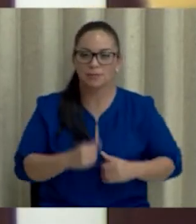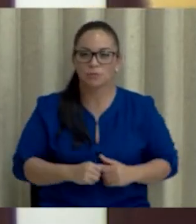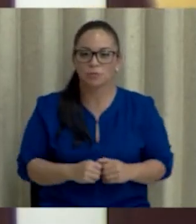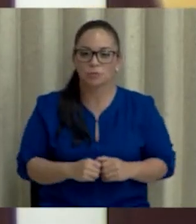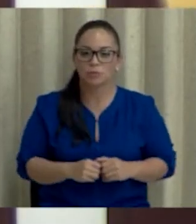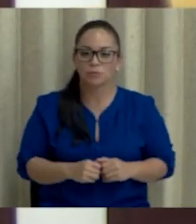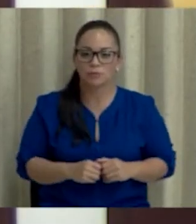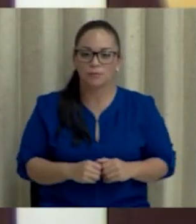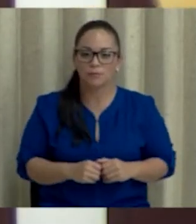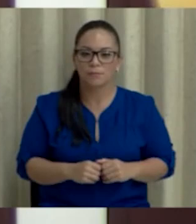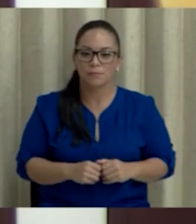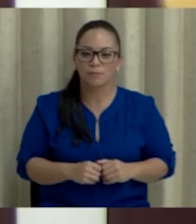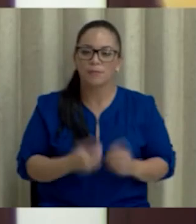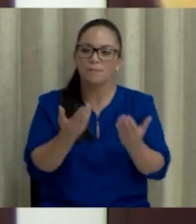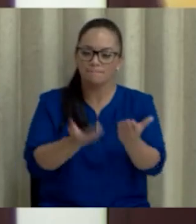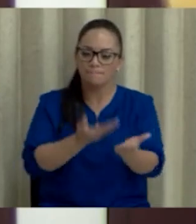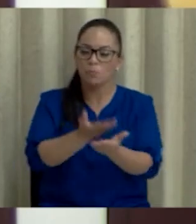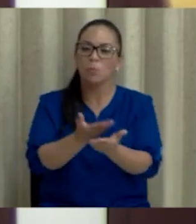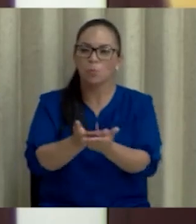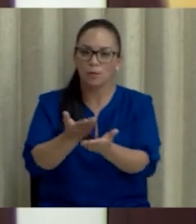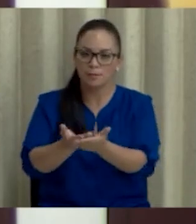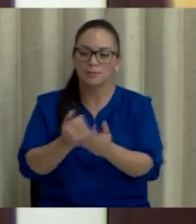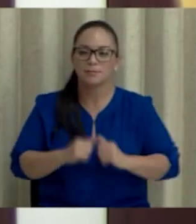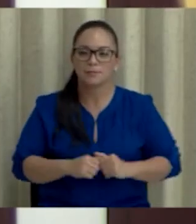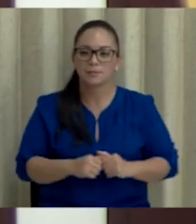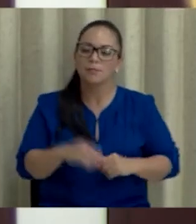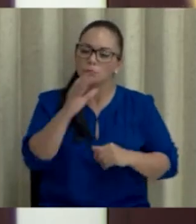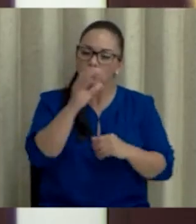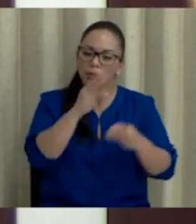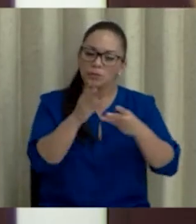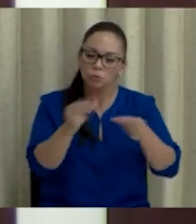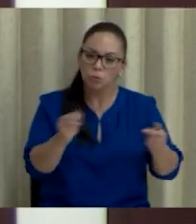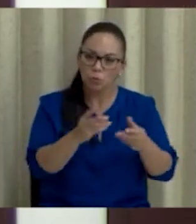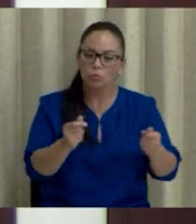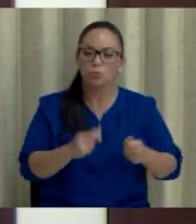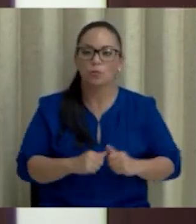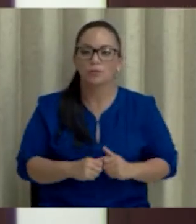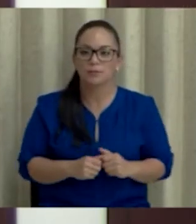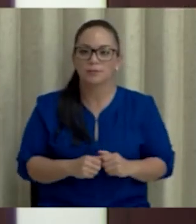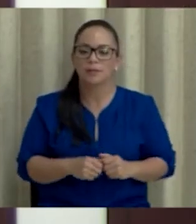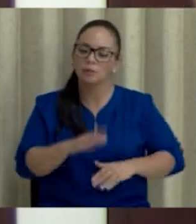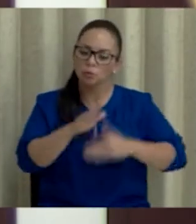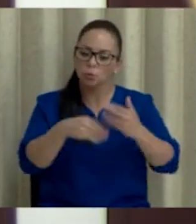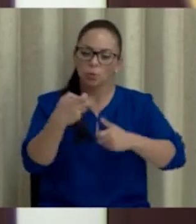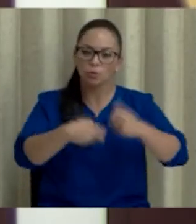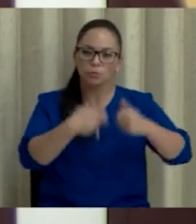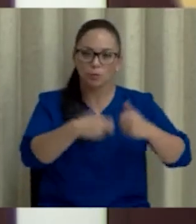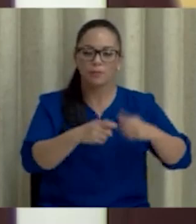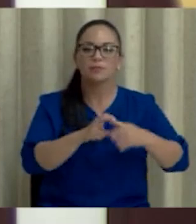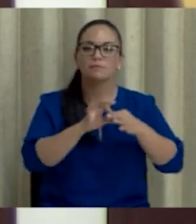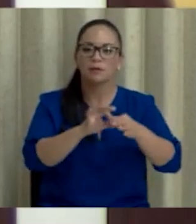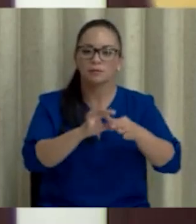en puestas dar soluciones temas